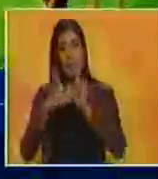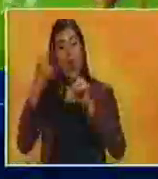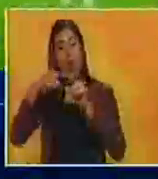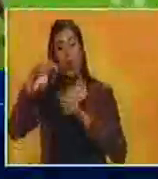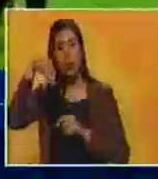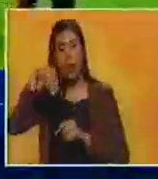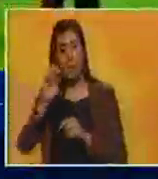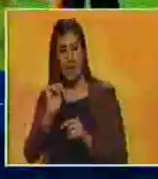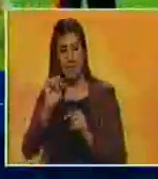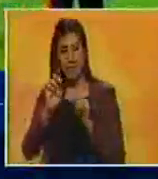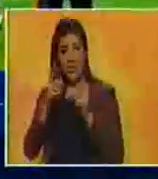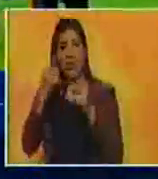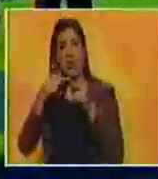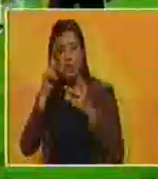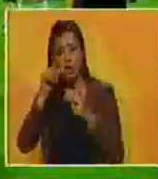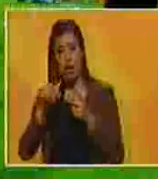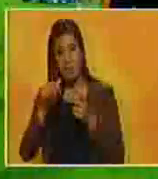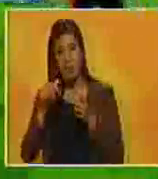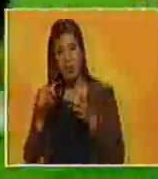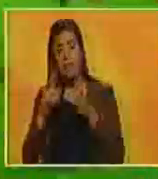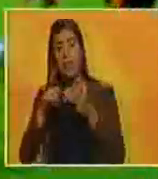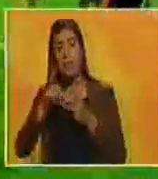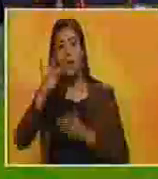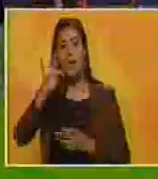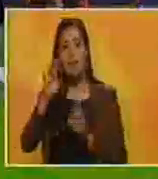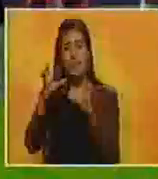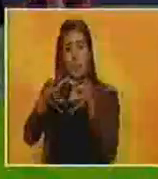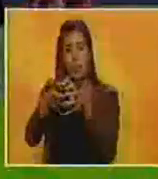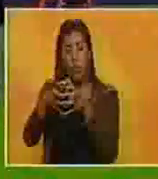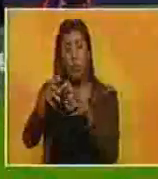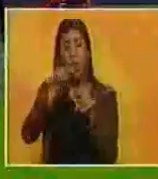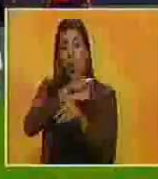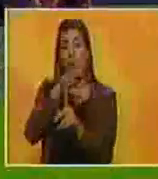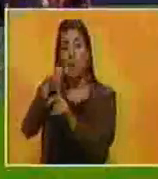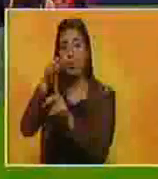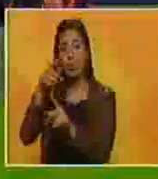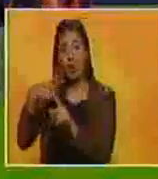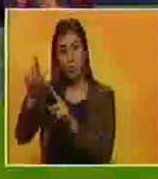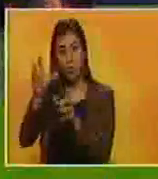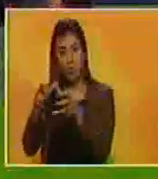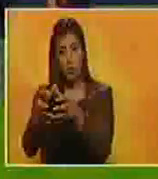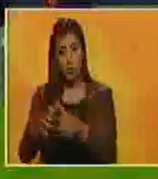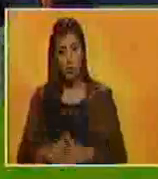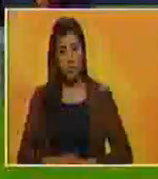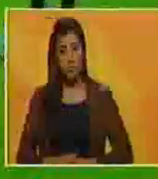destacan hoy Manchester City ante Shakhtar Donetsk y Benfica contra el Ajax de Ámsterdam.